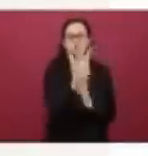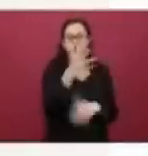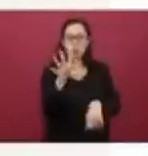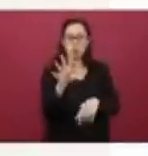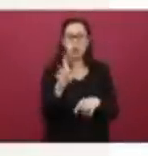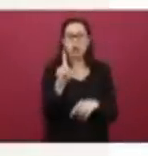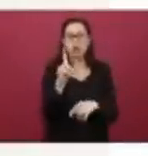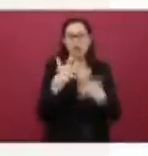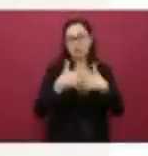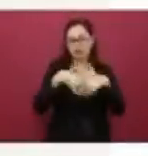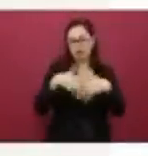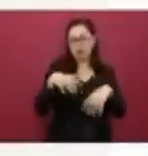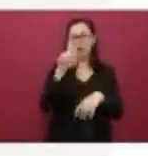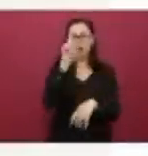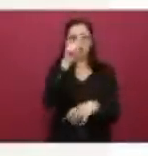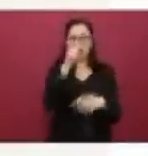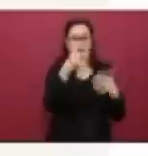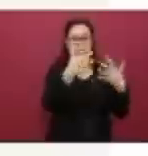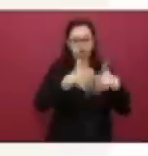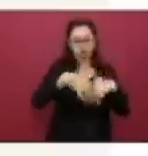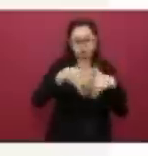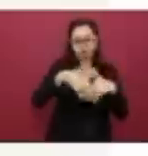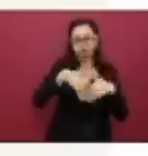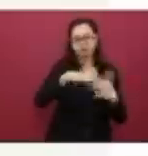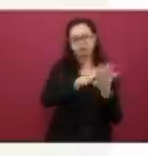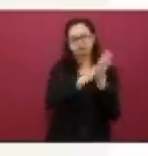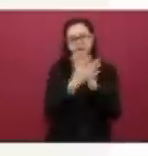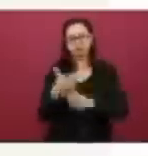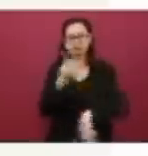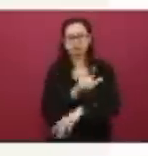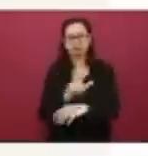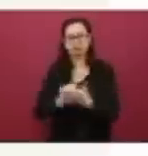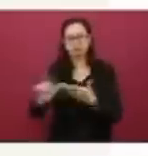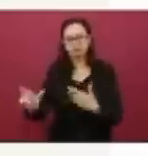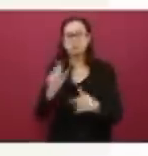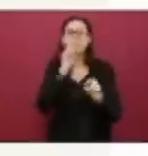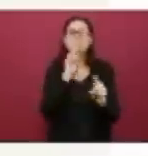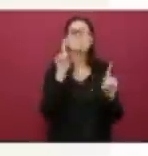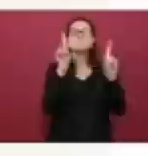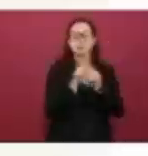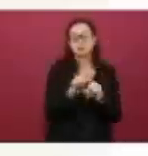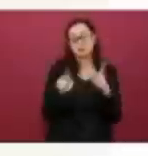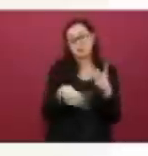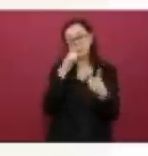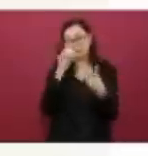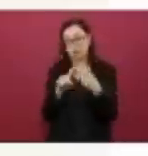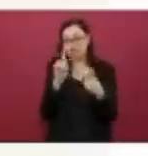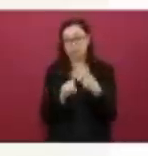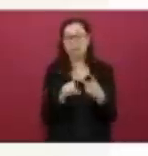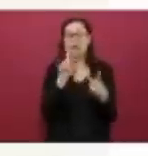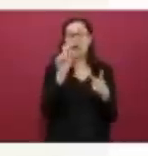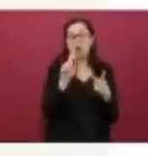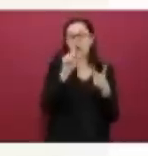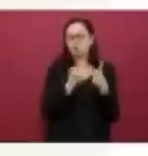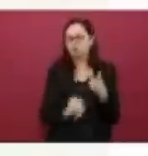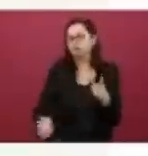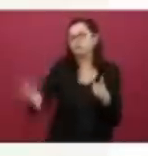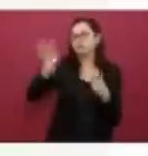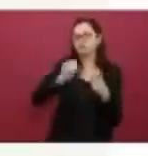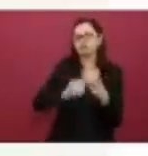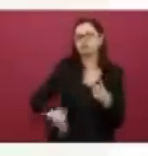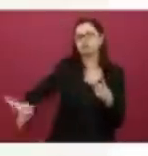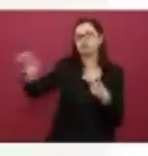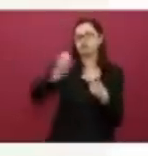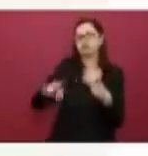residuales y en una segunda fase un sistema de rebombeo de agua para los ejidos de asurco a surco es la